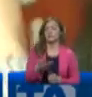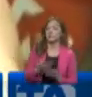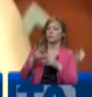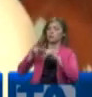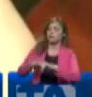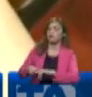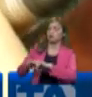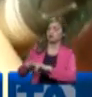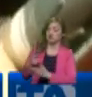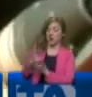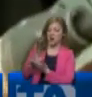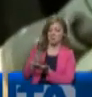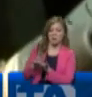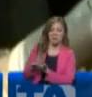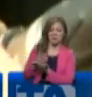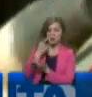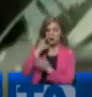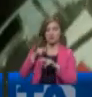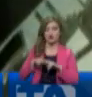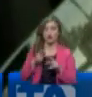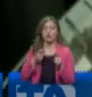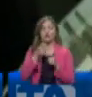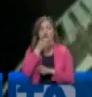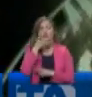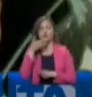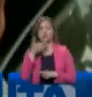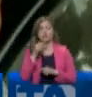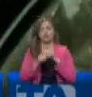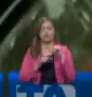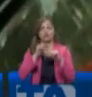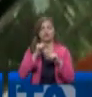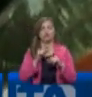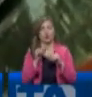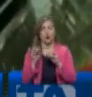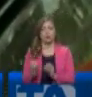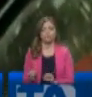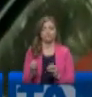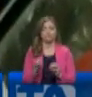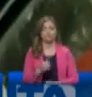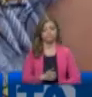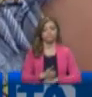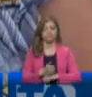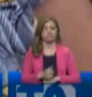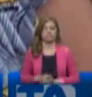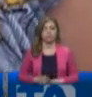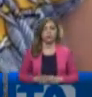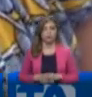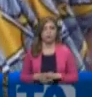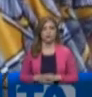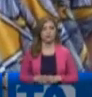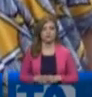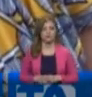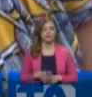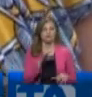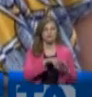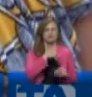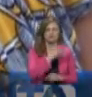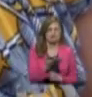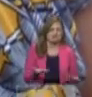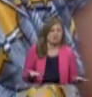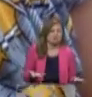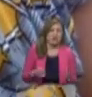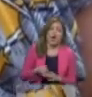Poco a poco se va a ir implementando mejores operativos, eso tienen que organizarlo las autoridades de Quito. Las cosas allá adentro, tienen que